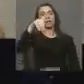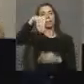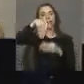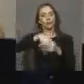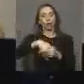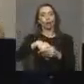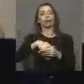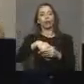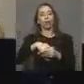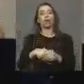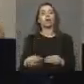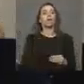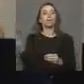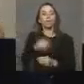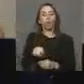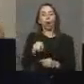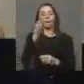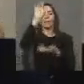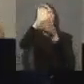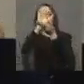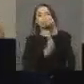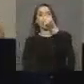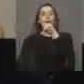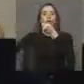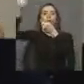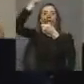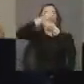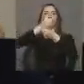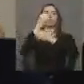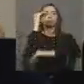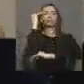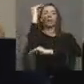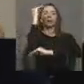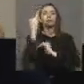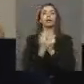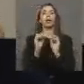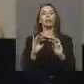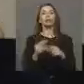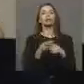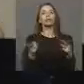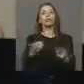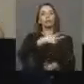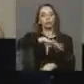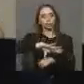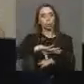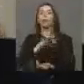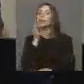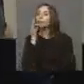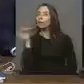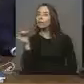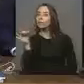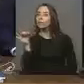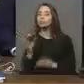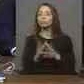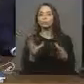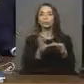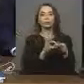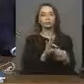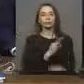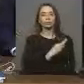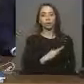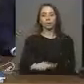a reposicionar al Estado como rector de la educación pública en nuestro país. He dicho. Muchas gracias,